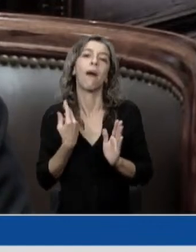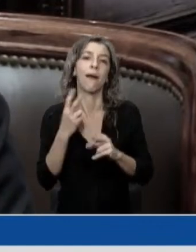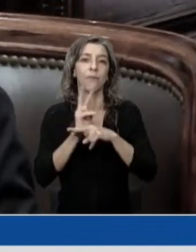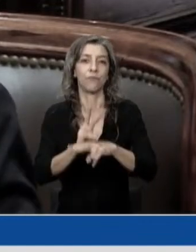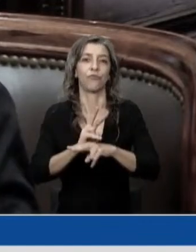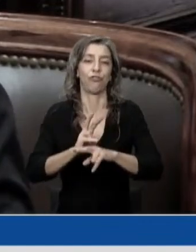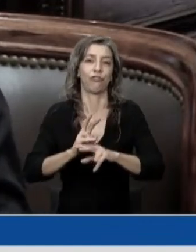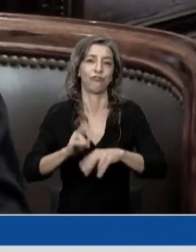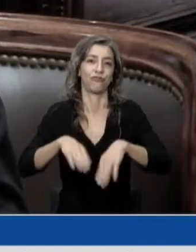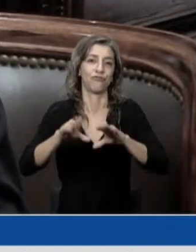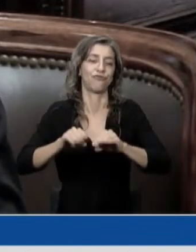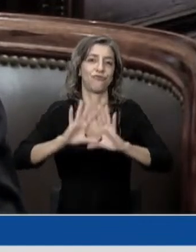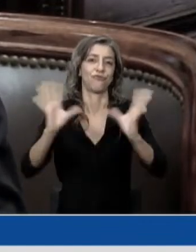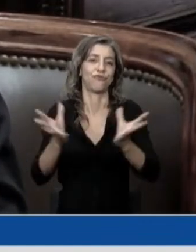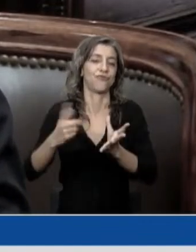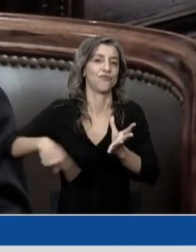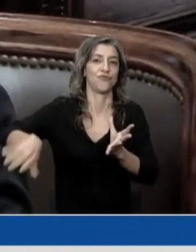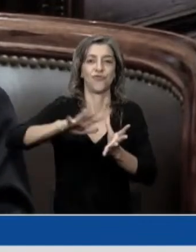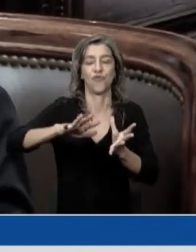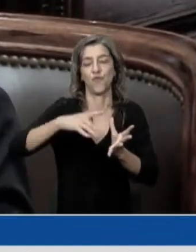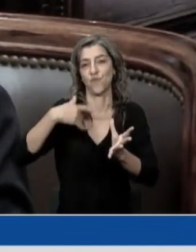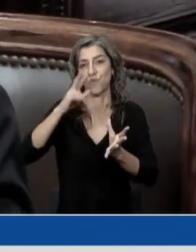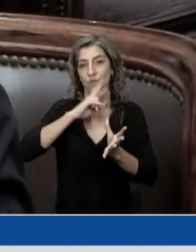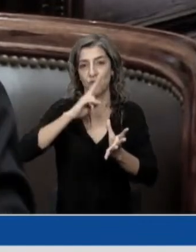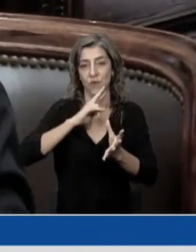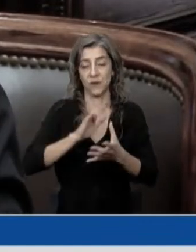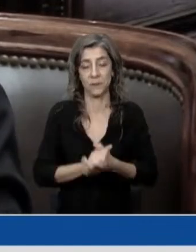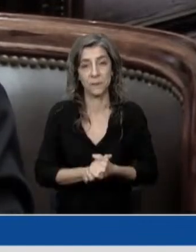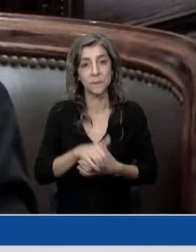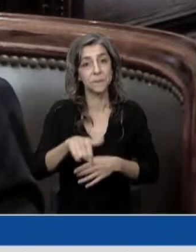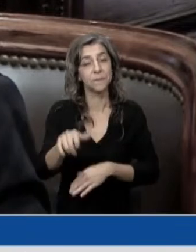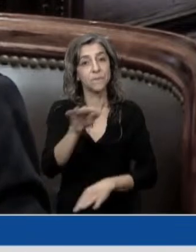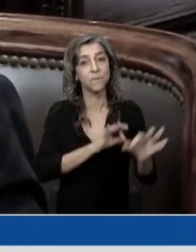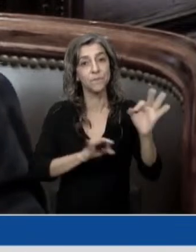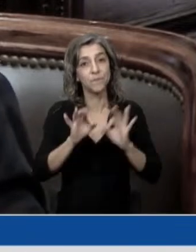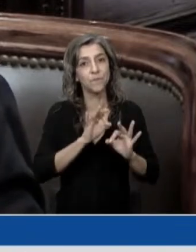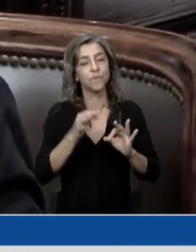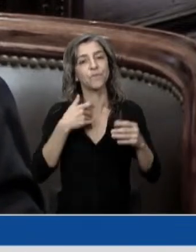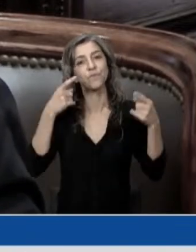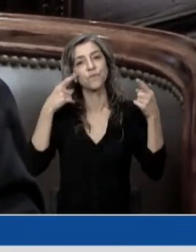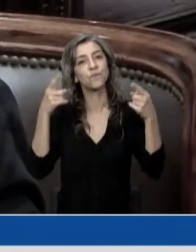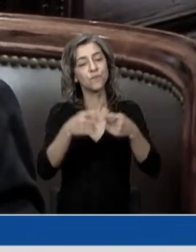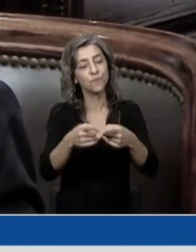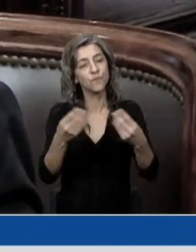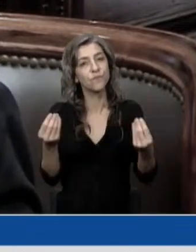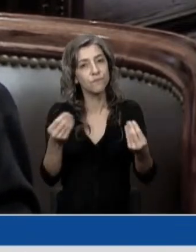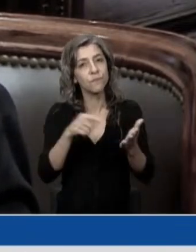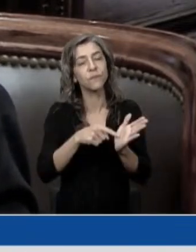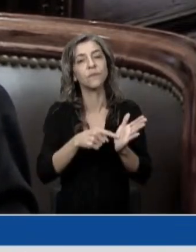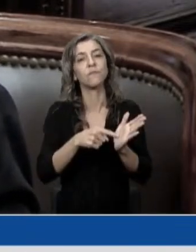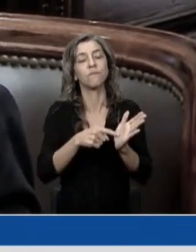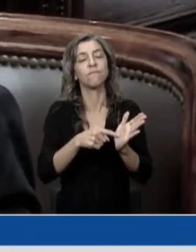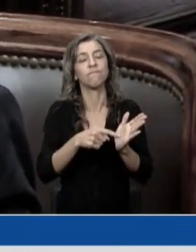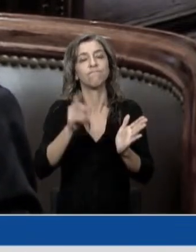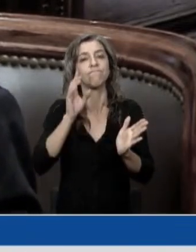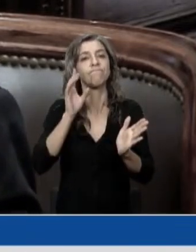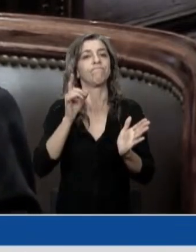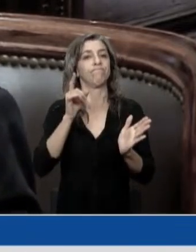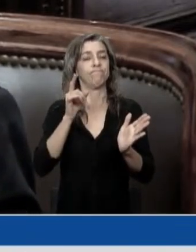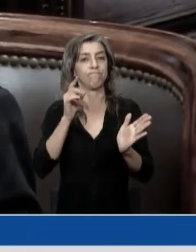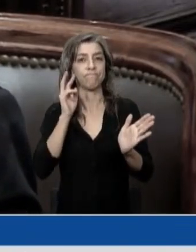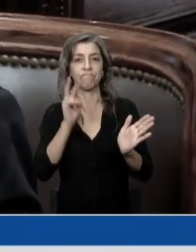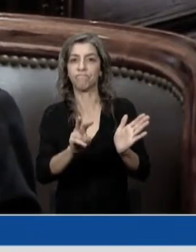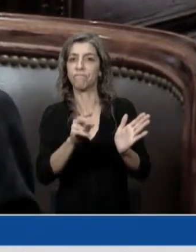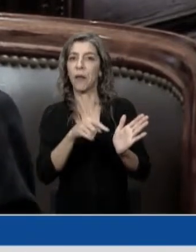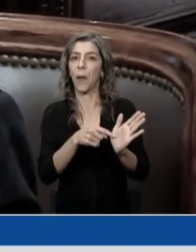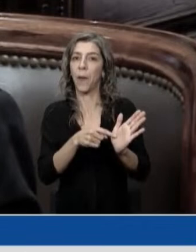Mujeres. Este proyecto busca justamente definir que el espacio digital es un ambiente